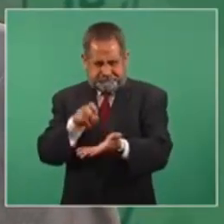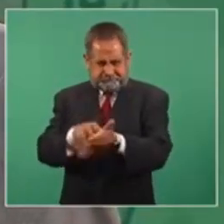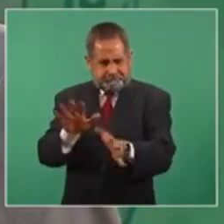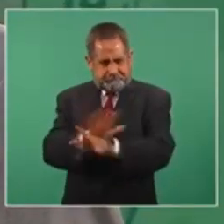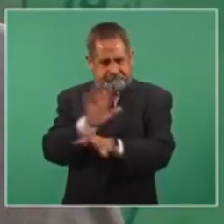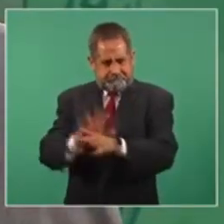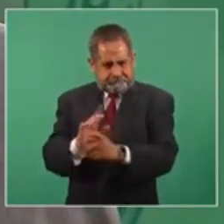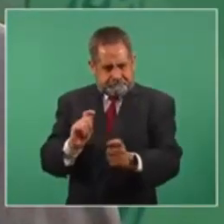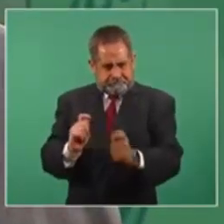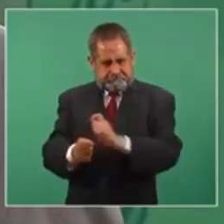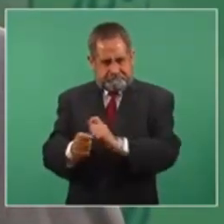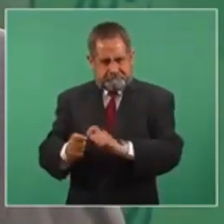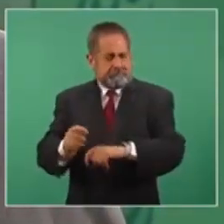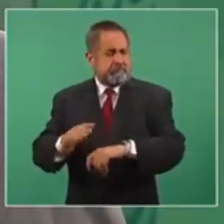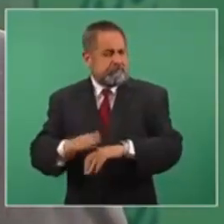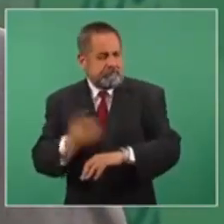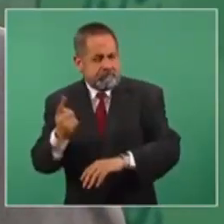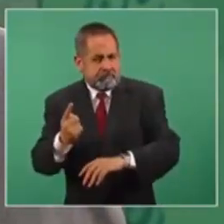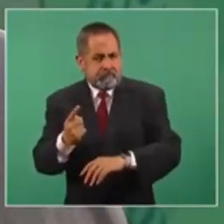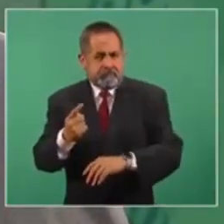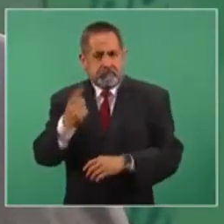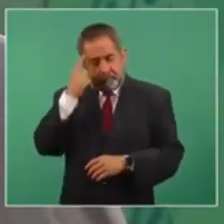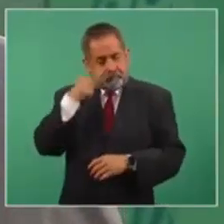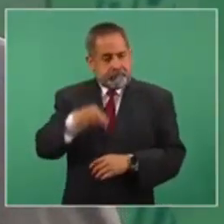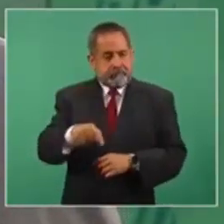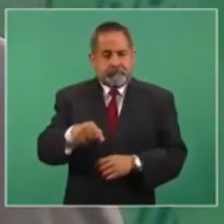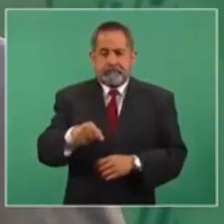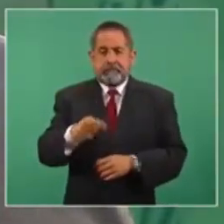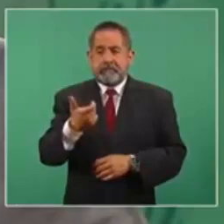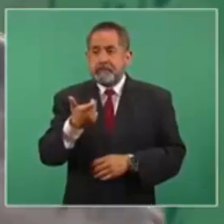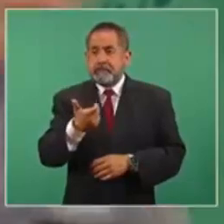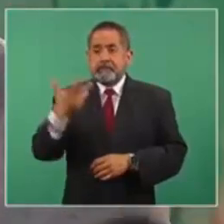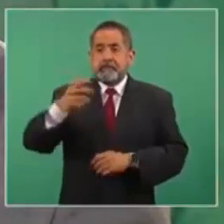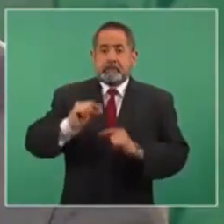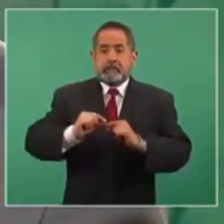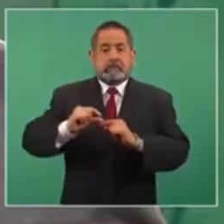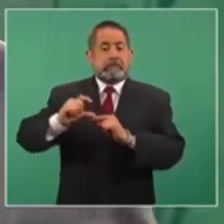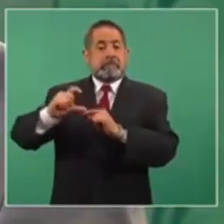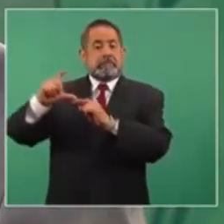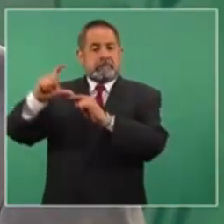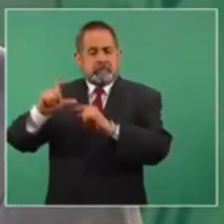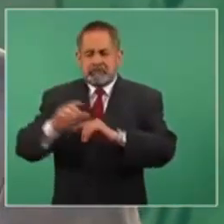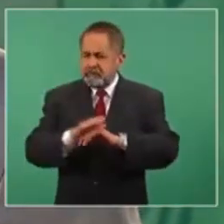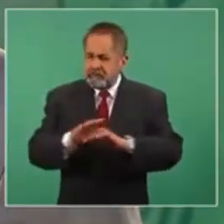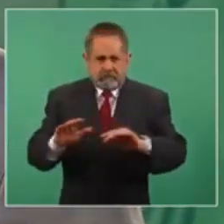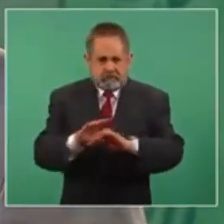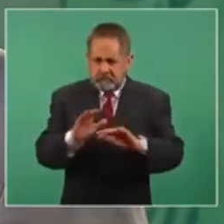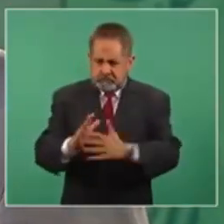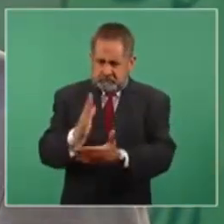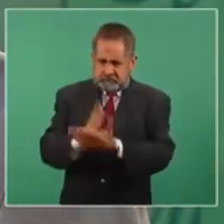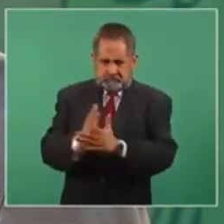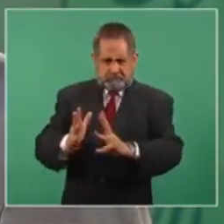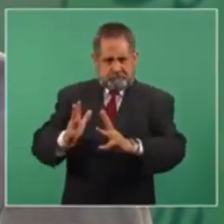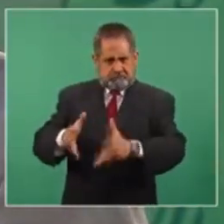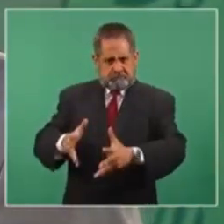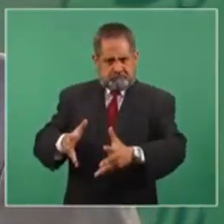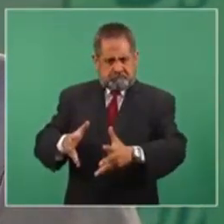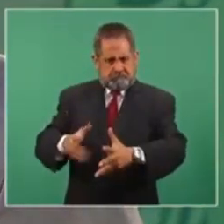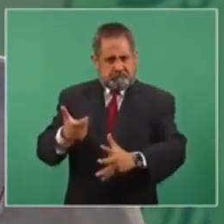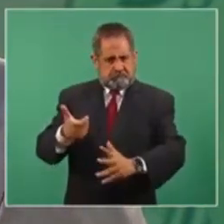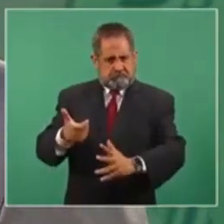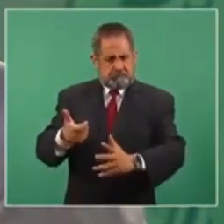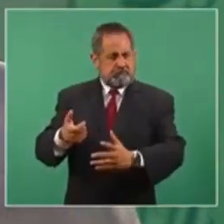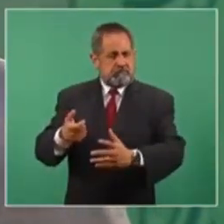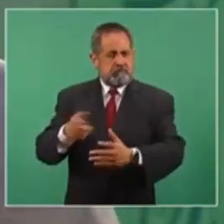Porque tenemos que garantizar que no aumente, como antes, sucedía el precio